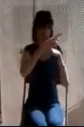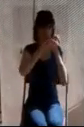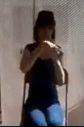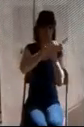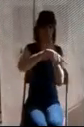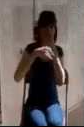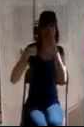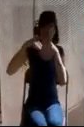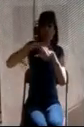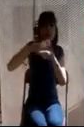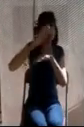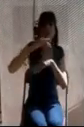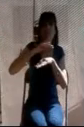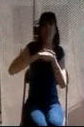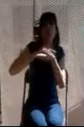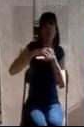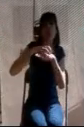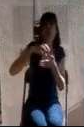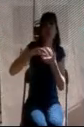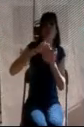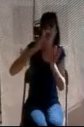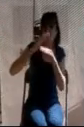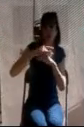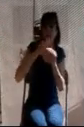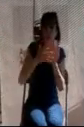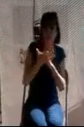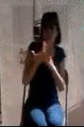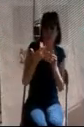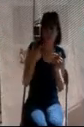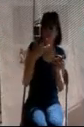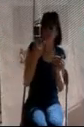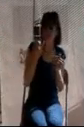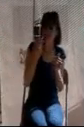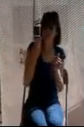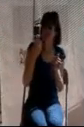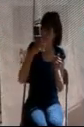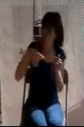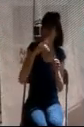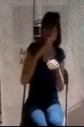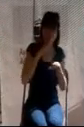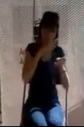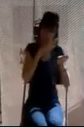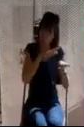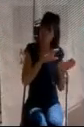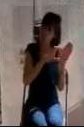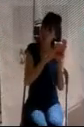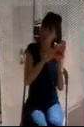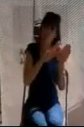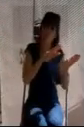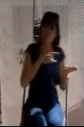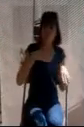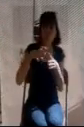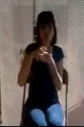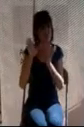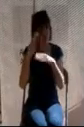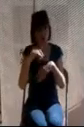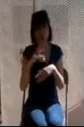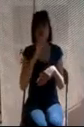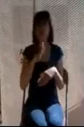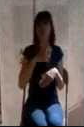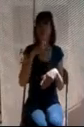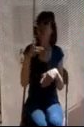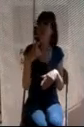Yo no dudo, no dudo, de verdad que no, de la lealtad constitucional que tienen ustedes. No dudo en absoluto. Y por eso voy a